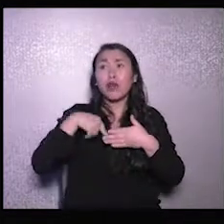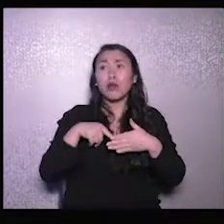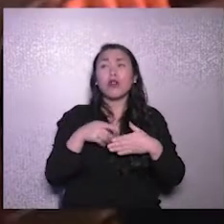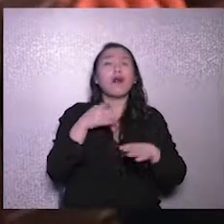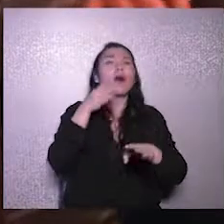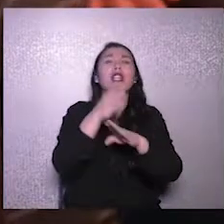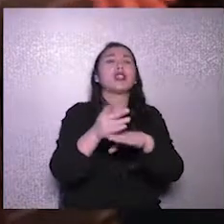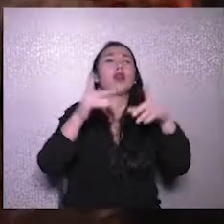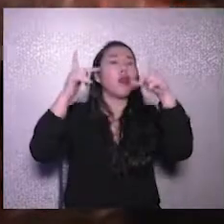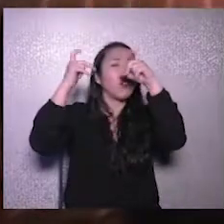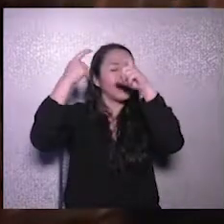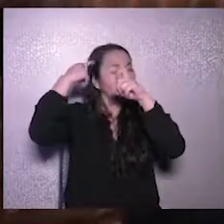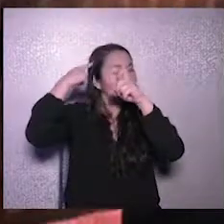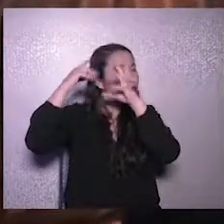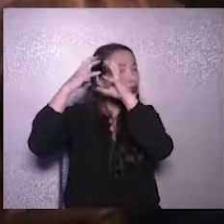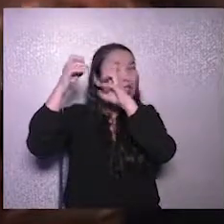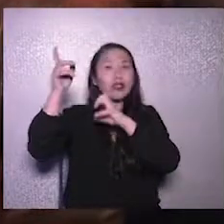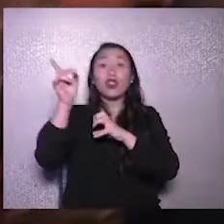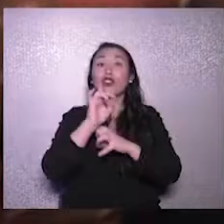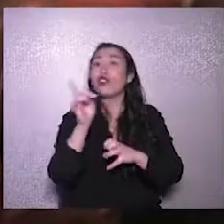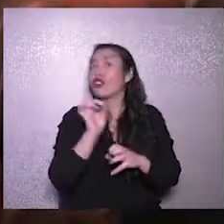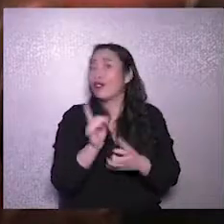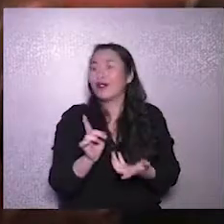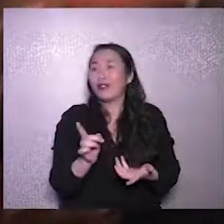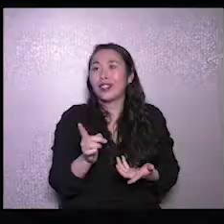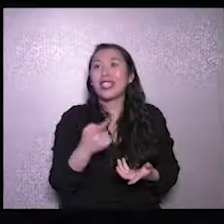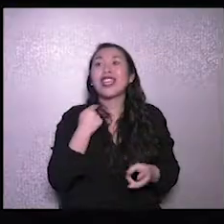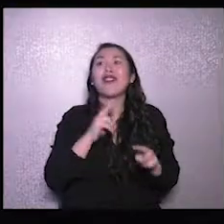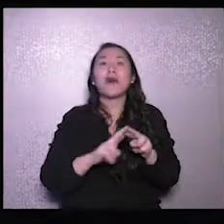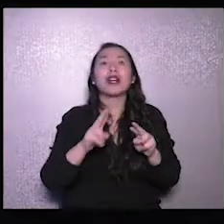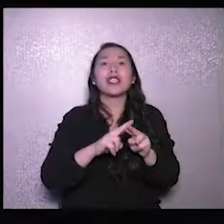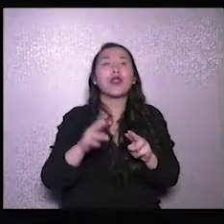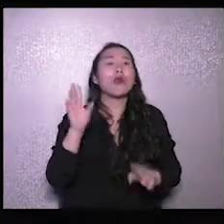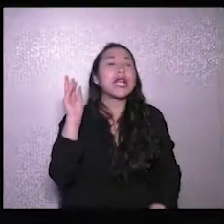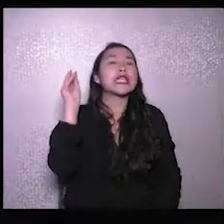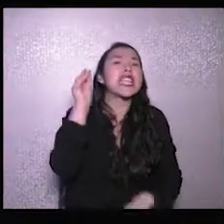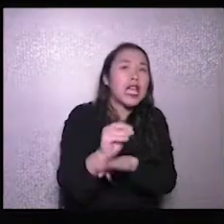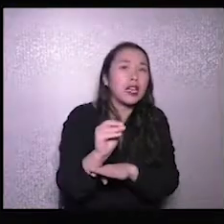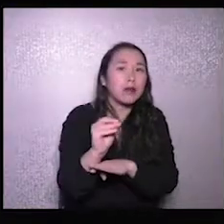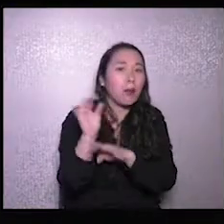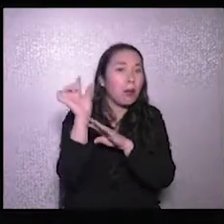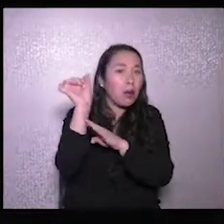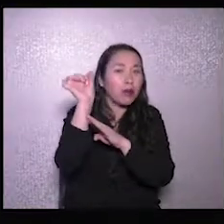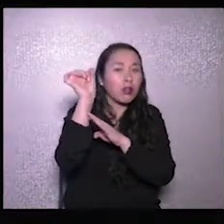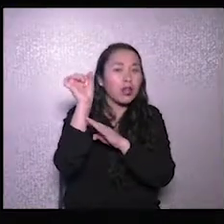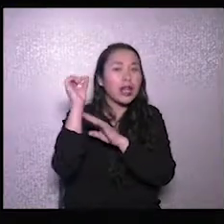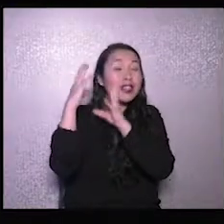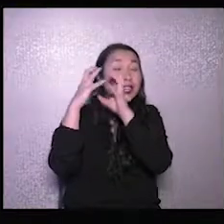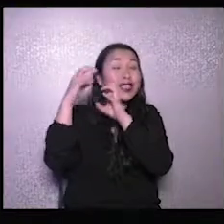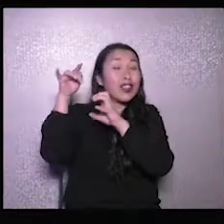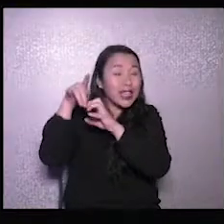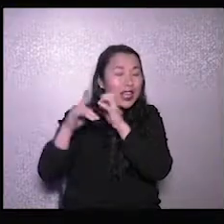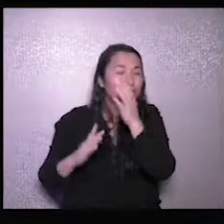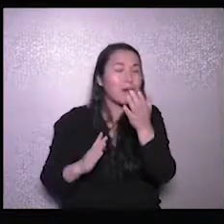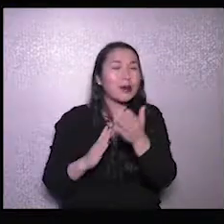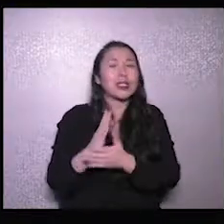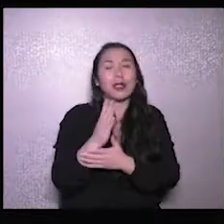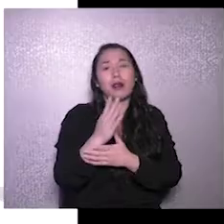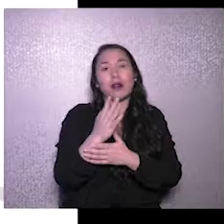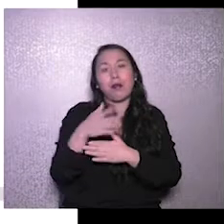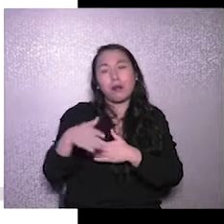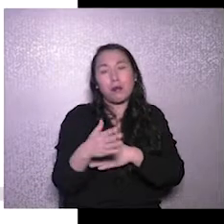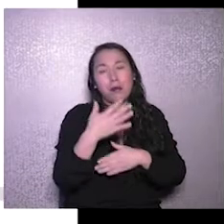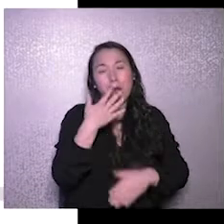una imagen de cerebro. Nos vamos a ir a sacar una señal del cerebro. Y a partir de ahí hacer un mucho, muchísimo mejor diagnóstico.